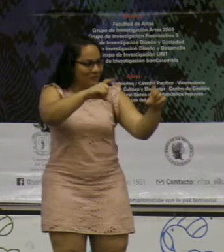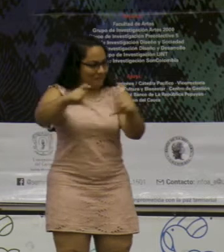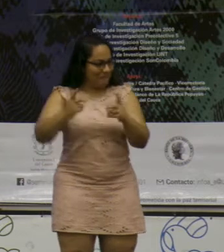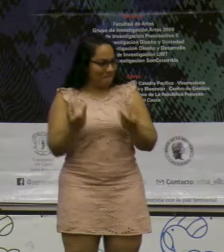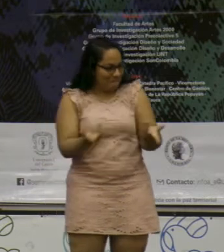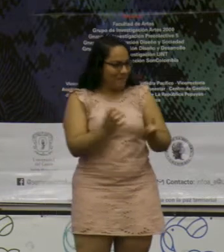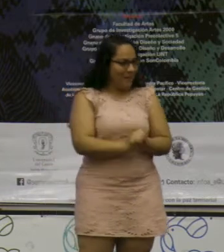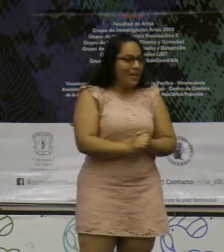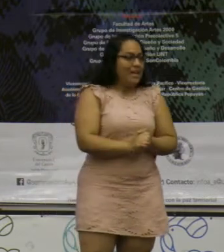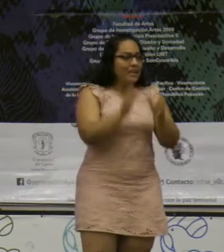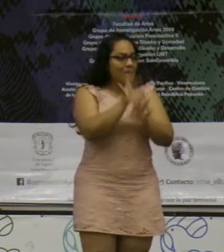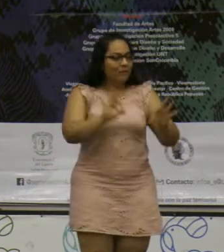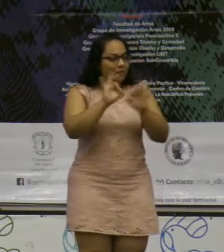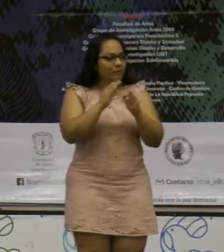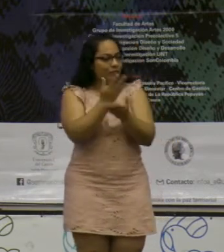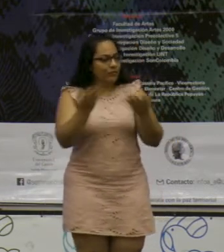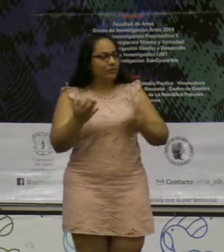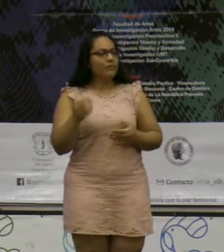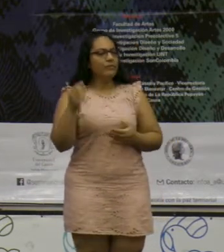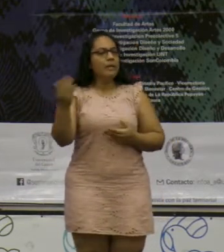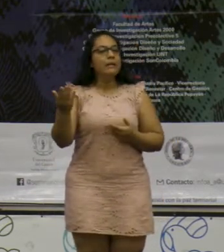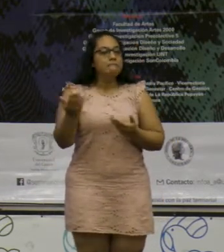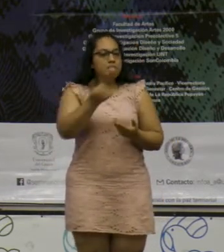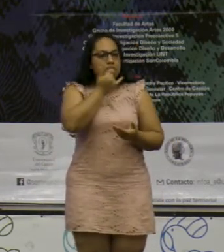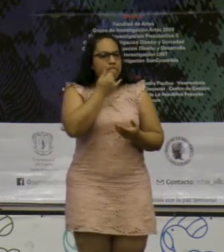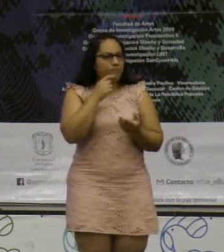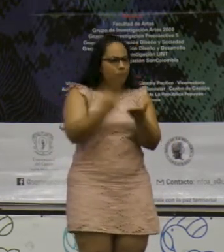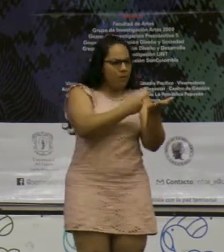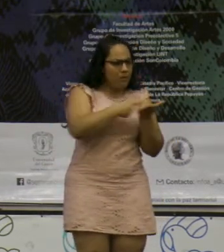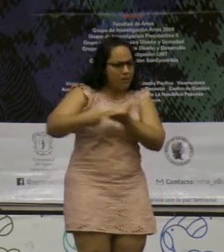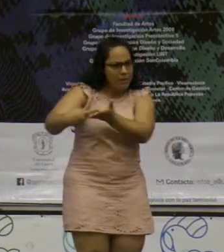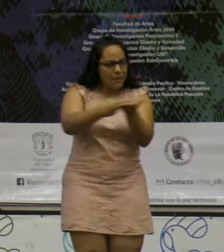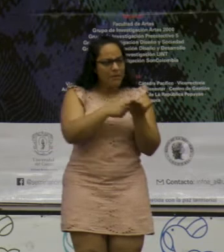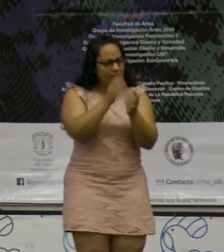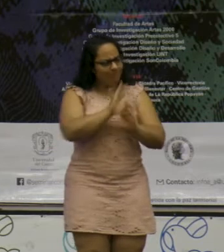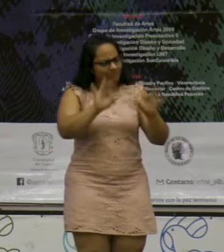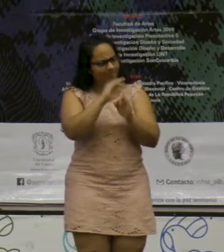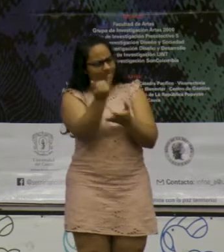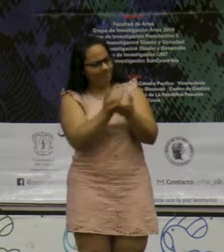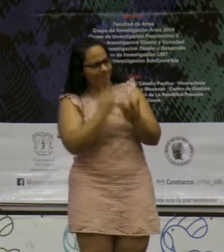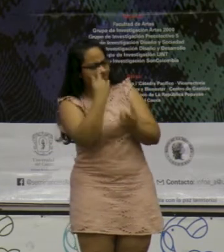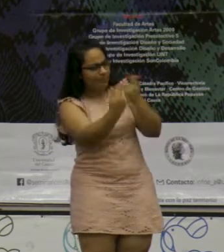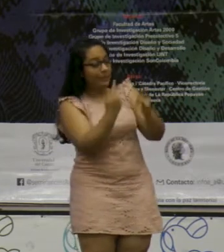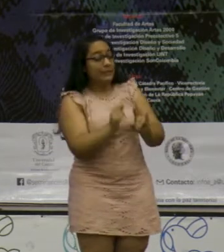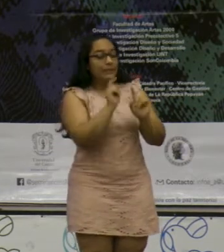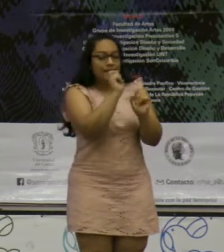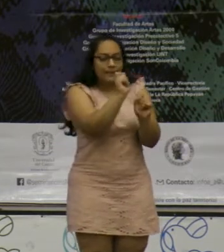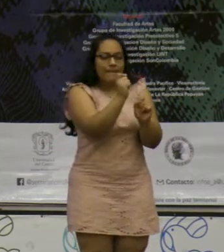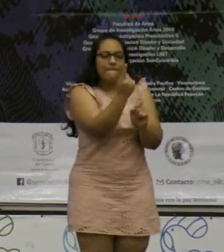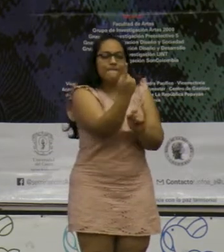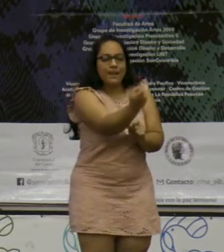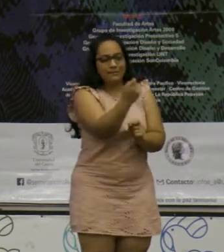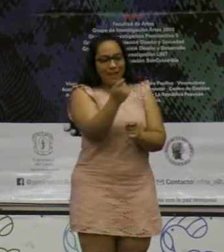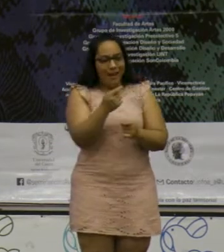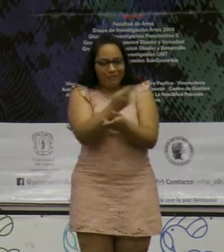Creo que hace falta que los ilustradores hablen más, pero de hecho hablan mucho, y en la ilustración hay gente que es interesantísima, pero consignan muy poco lo que dicen,